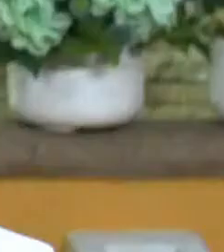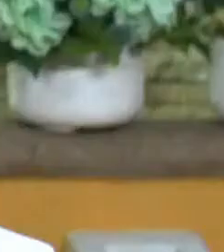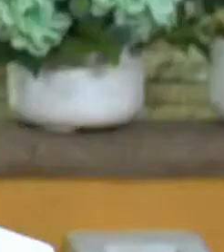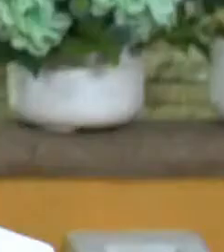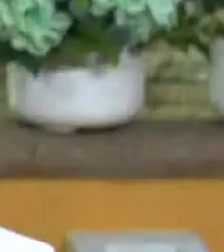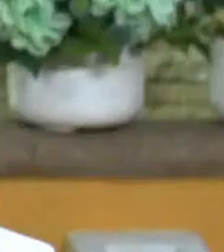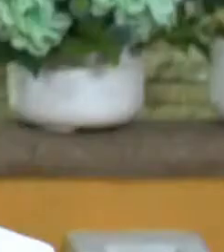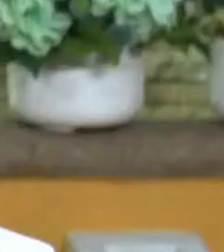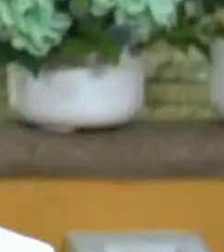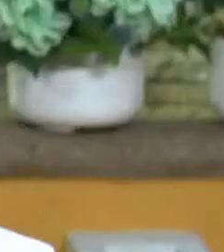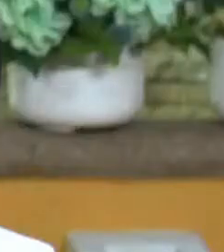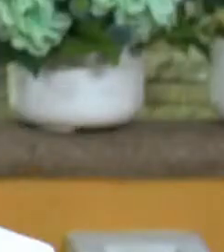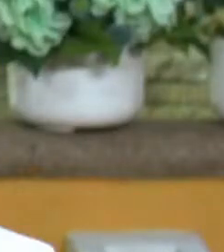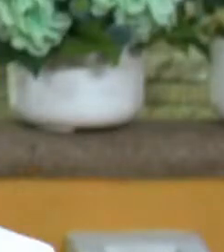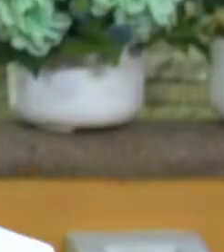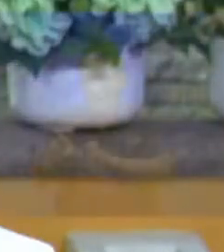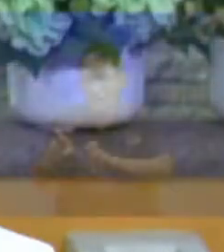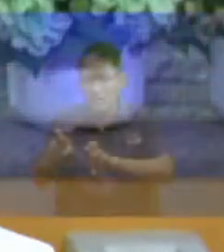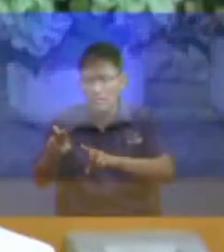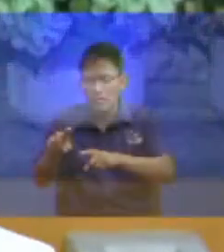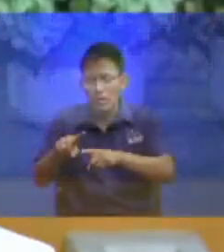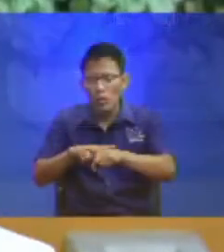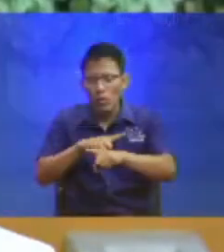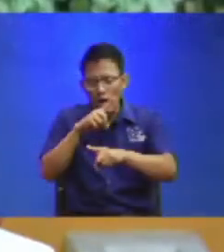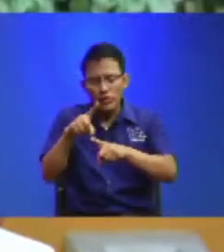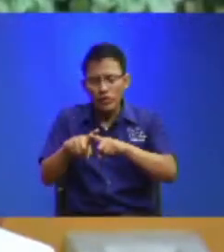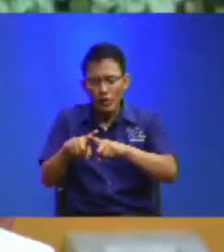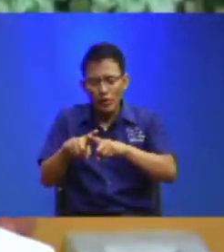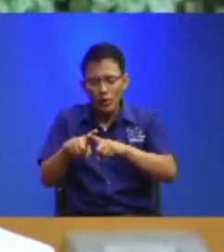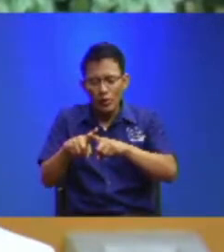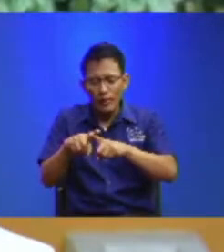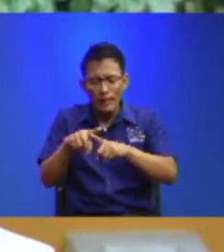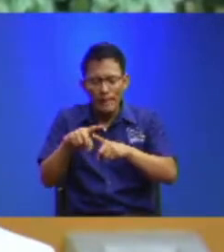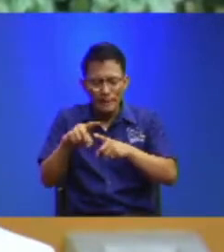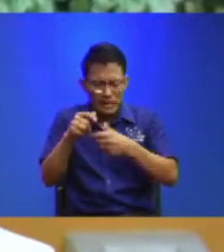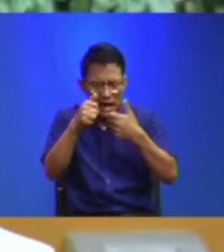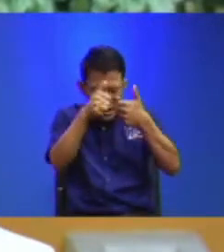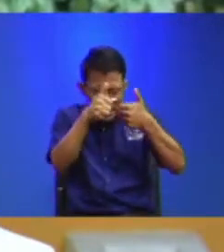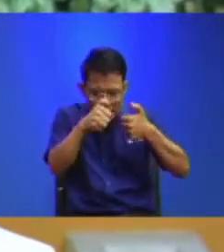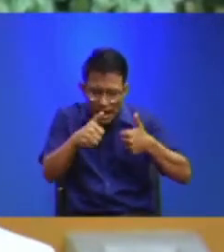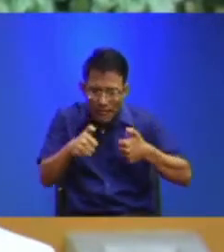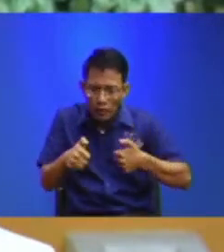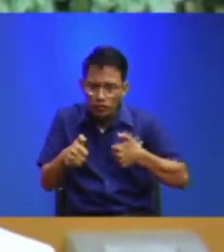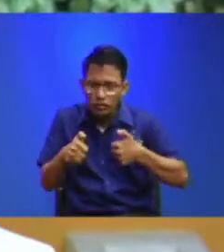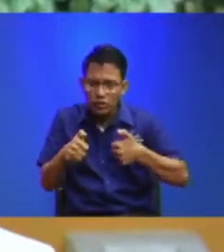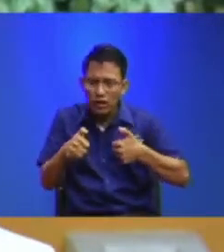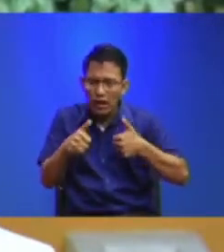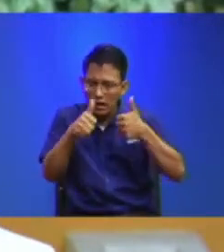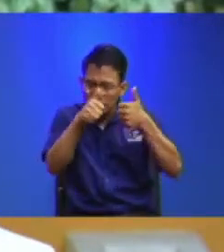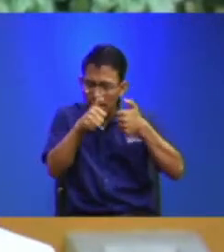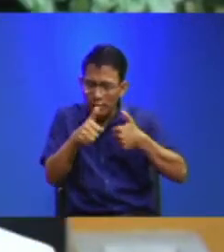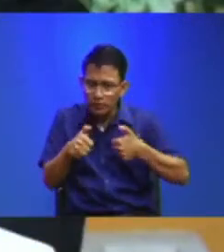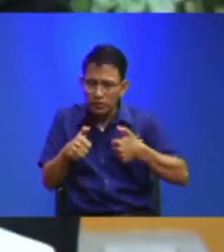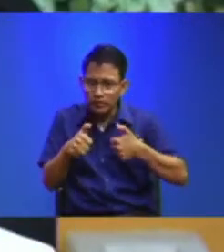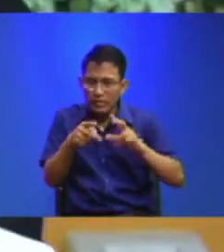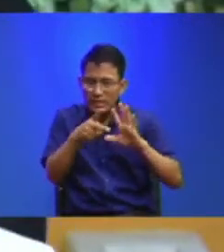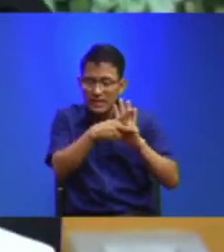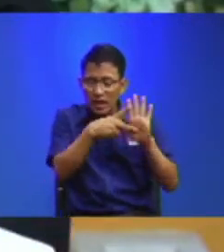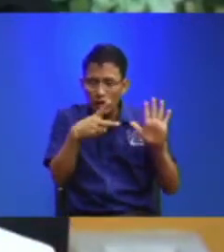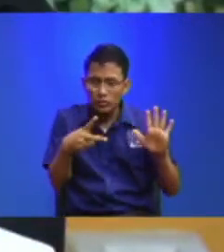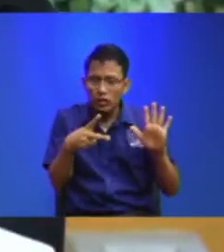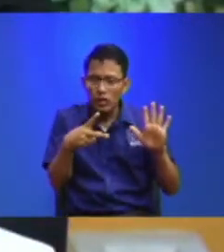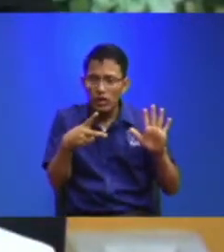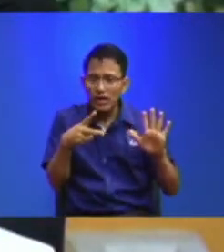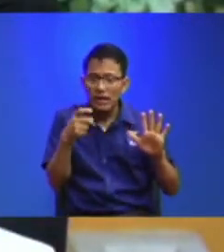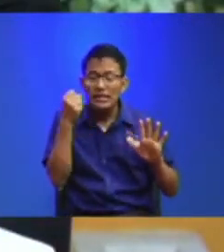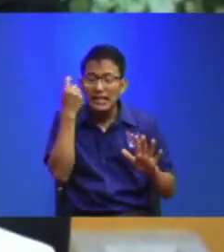Cuando veamos los contextos de este versículo tan tremendo, este capítulo y versículo, nos damos cuenta que está hablando